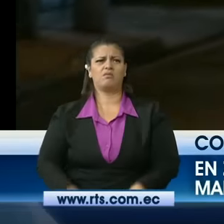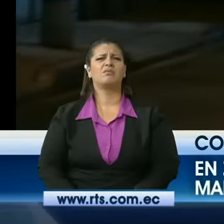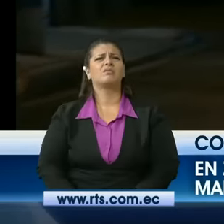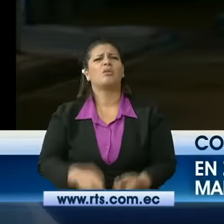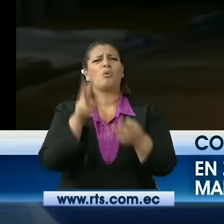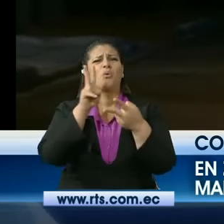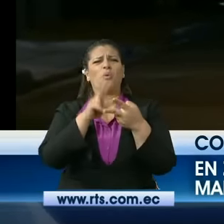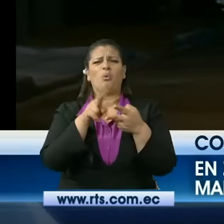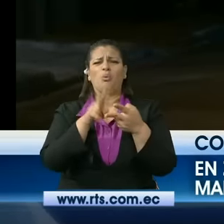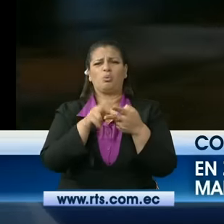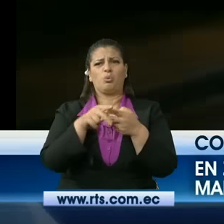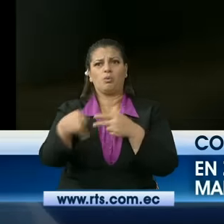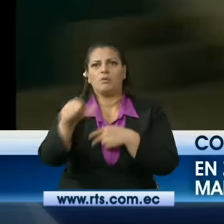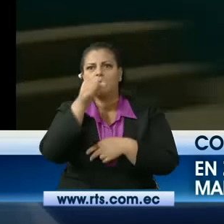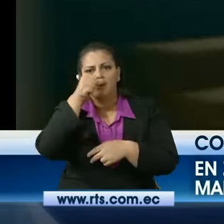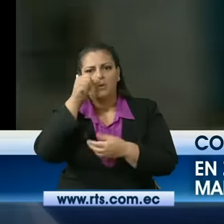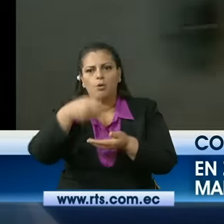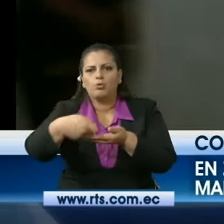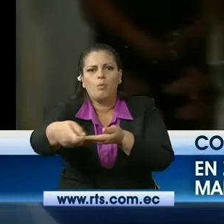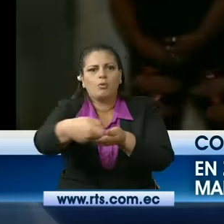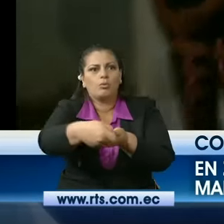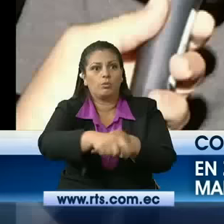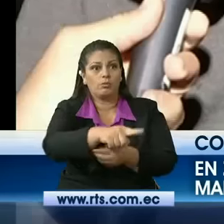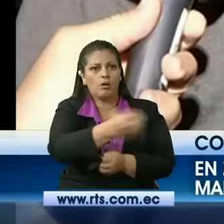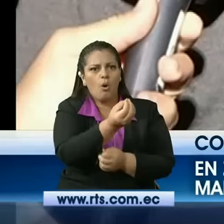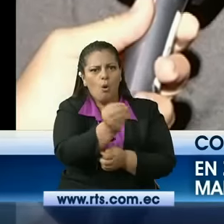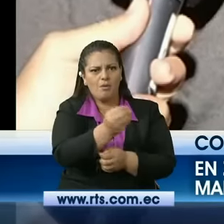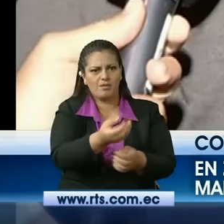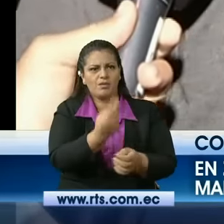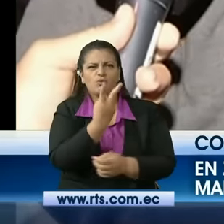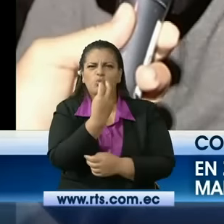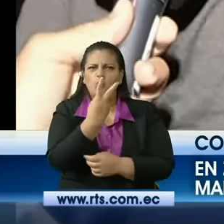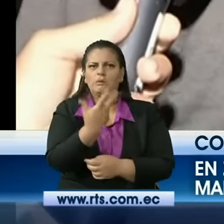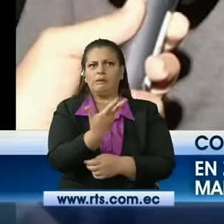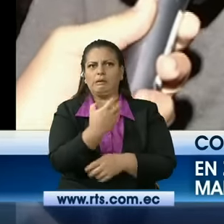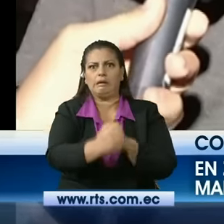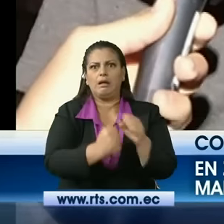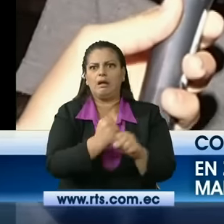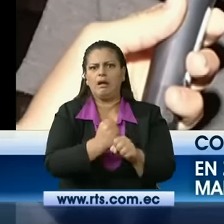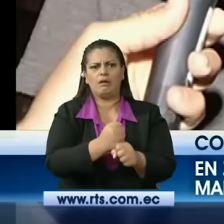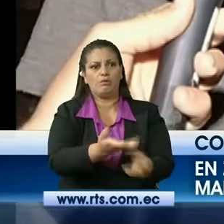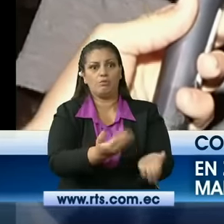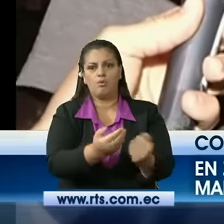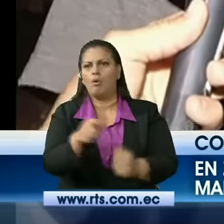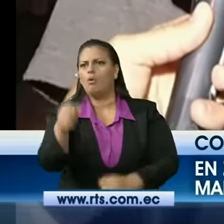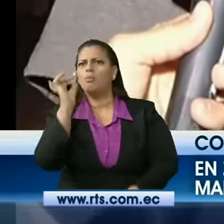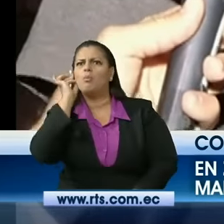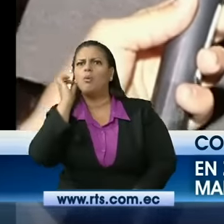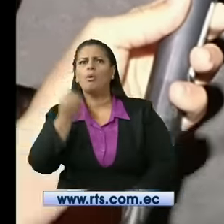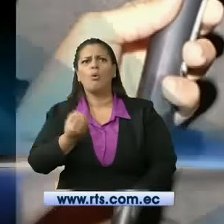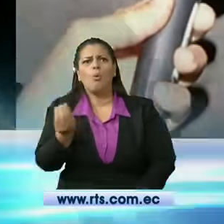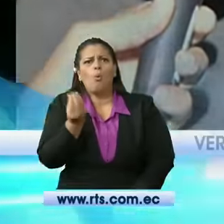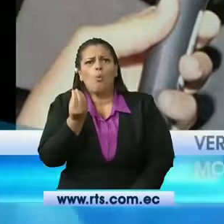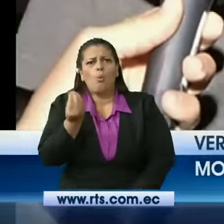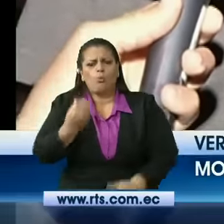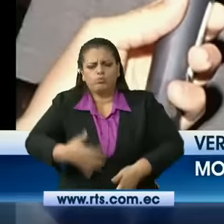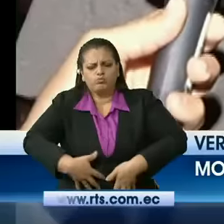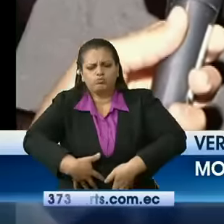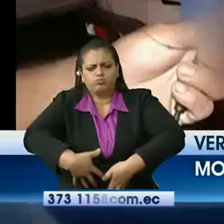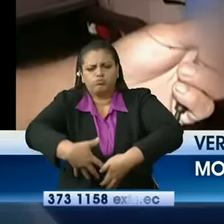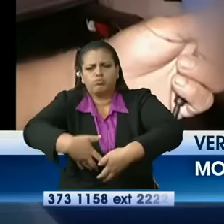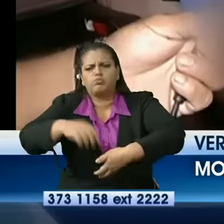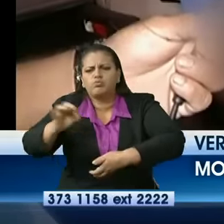ponen hasta repartir droga, todo. Menores. Menores de 12, 13 años. Está una chica embarazada, se pone ahí, está consumiendo ahí. Se amanece, peladito, hasta de 10 años ahí consumiendo, un